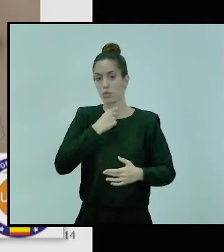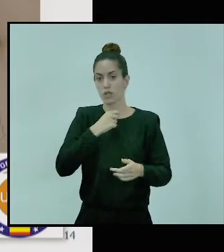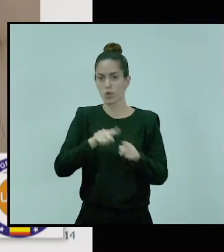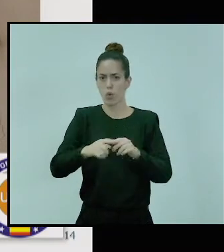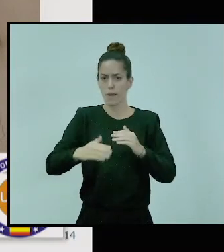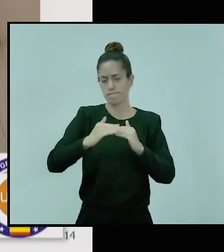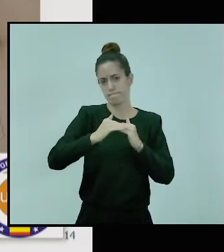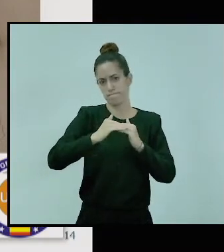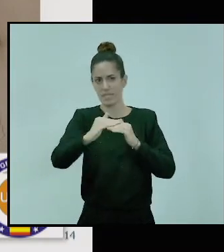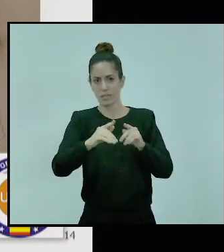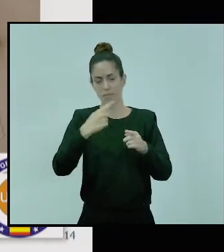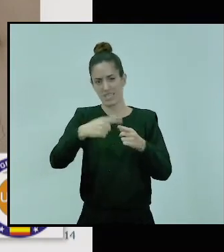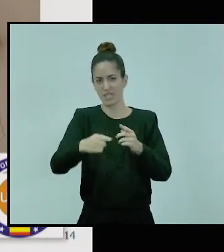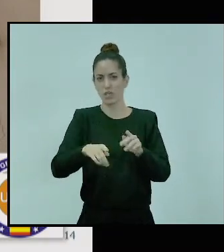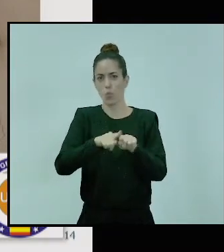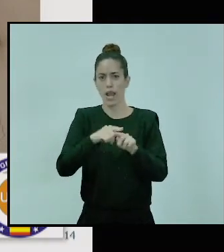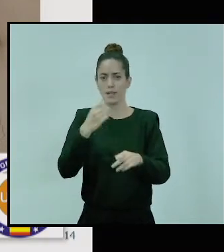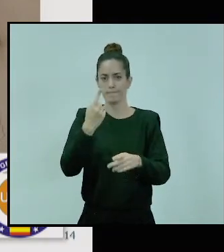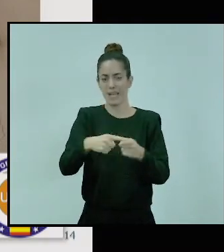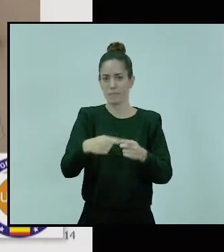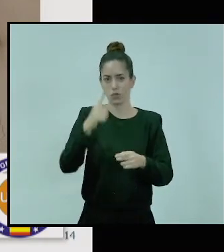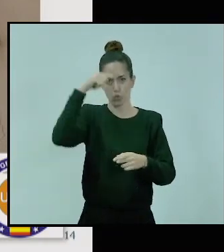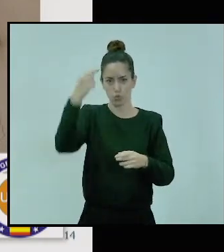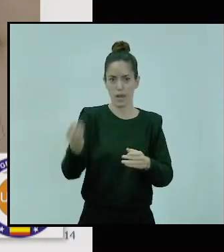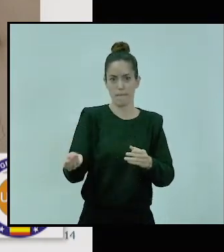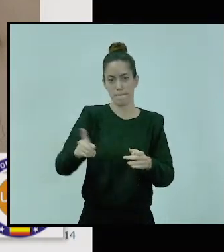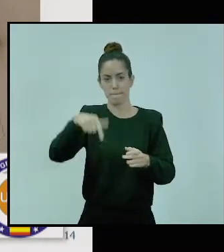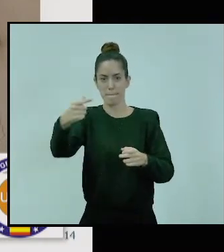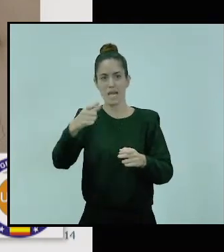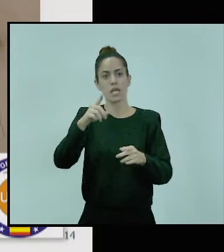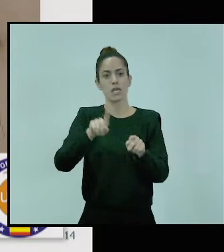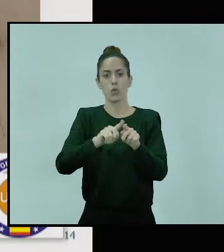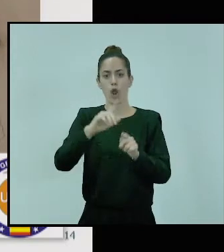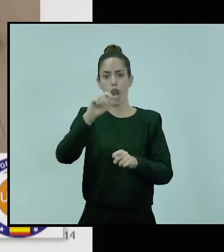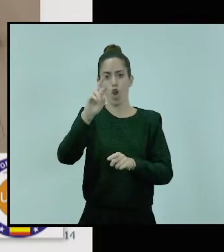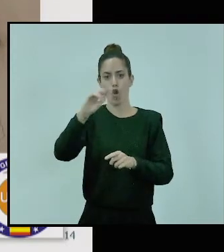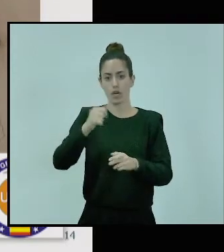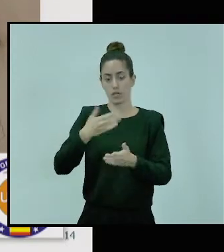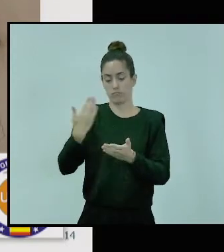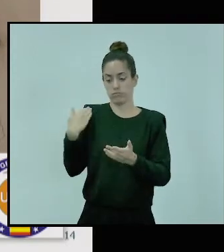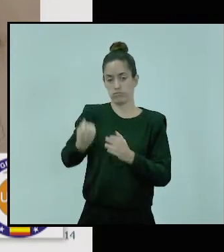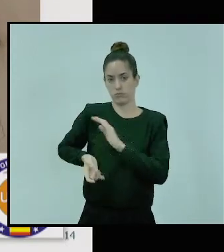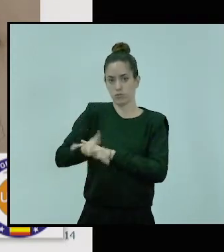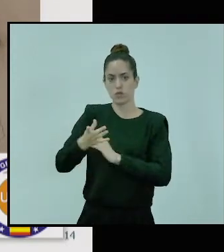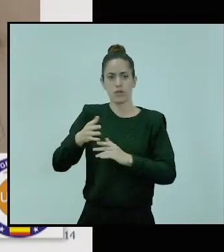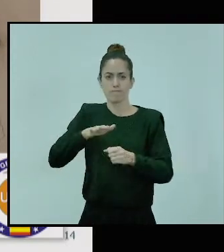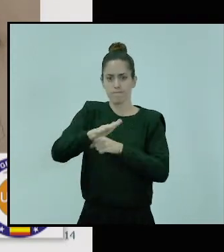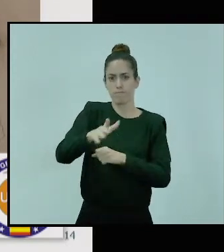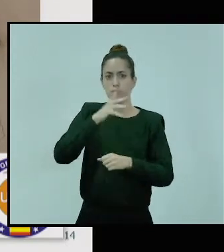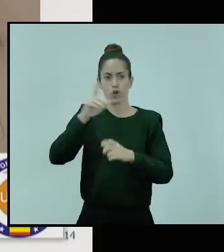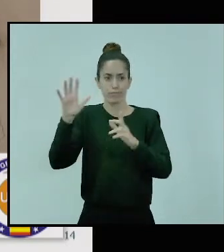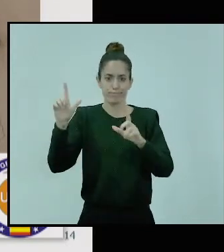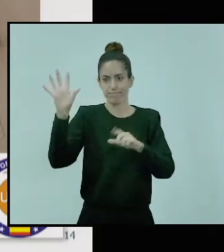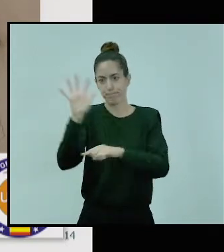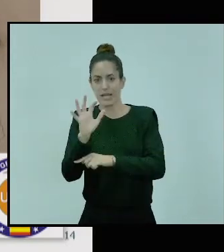hubiera mantenido como un elemento cultural más de la historia de lo que fue Lorca en el tiempo reciente, quizá influenciado por películas